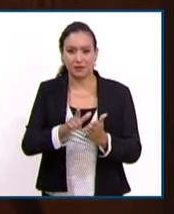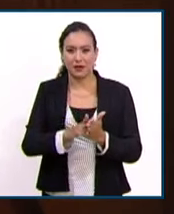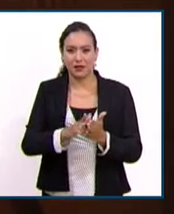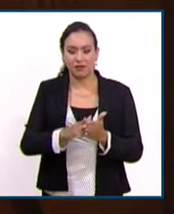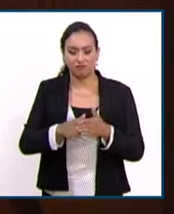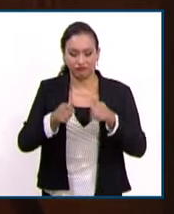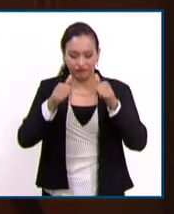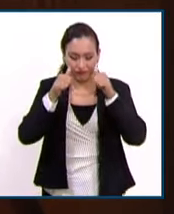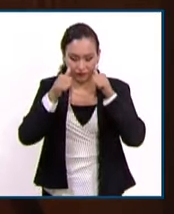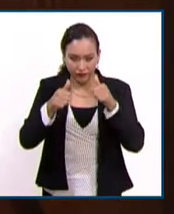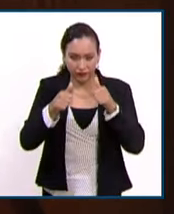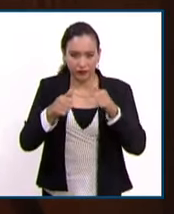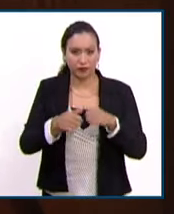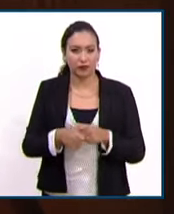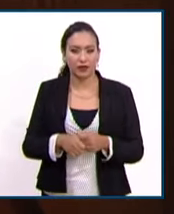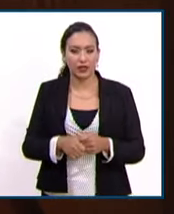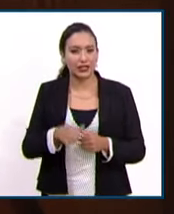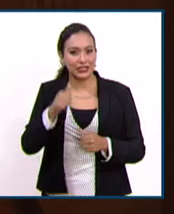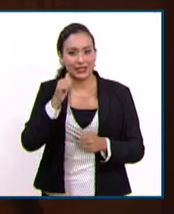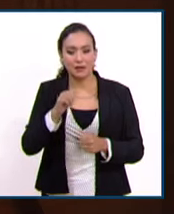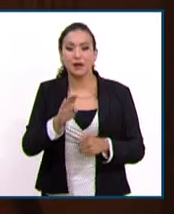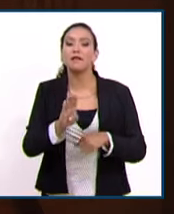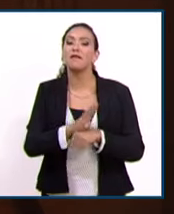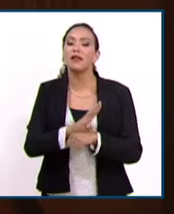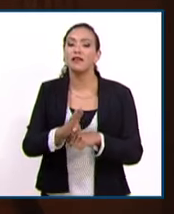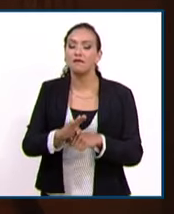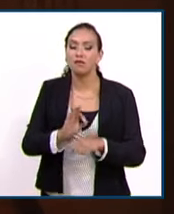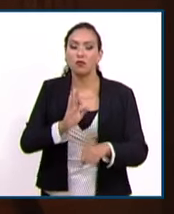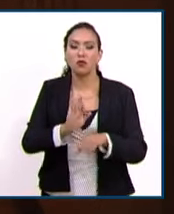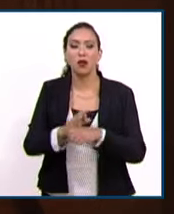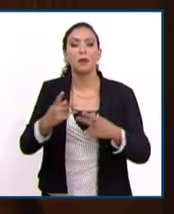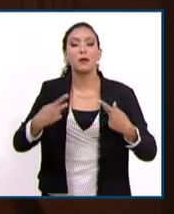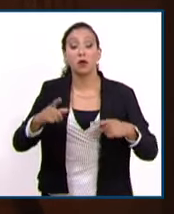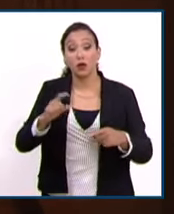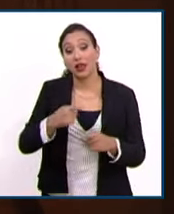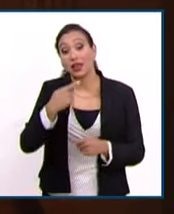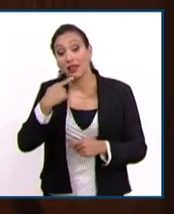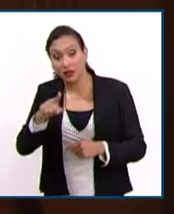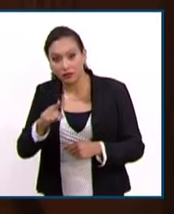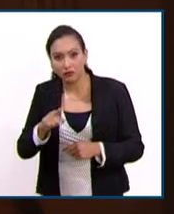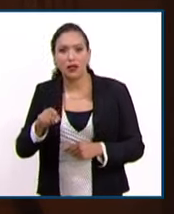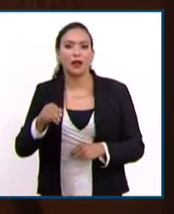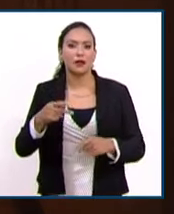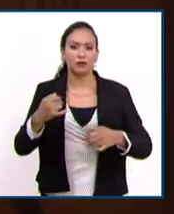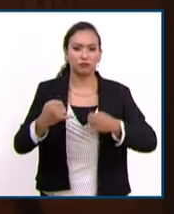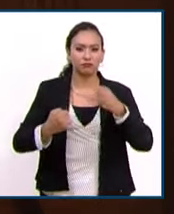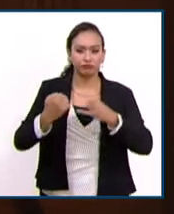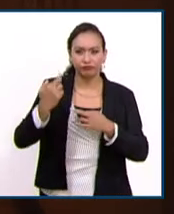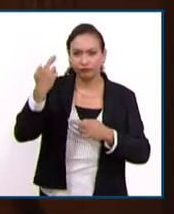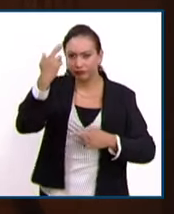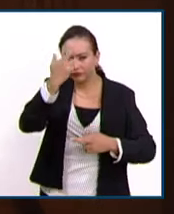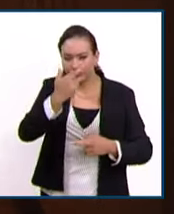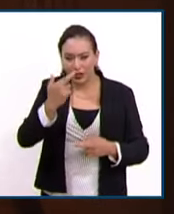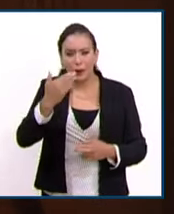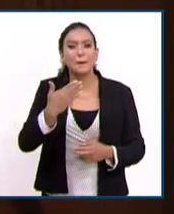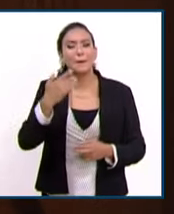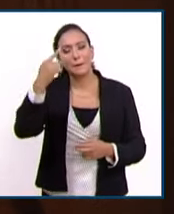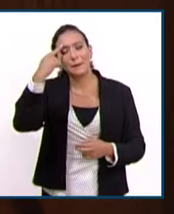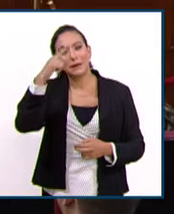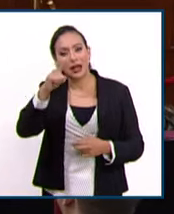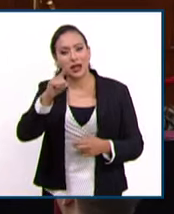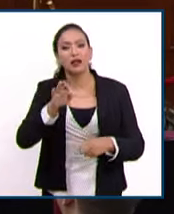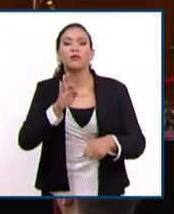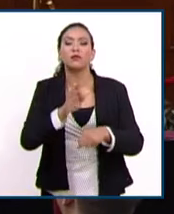del juzgador frente a las partes, frente a los poderes constituidos o frente a los poderes